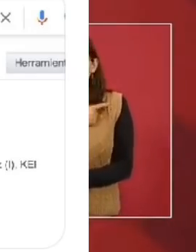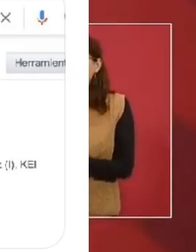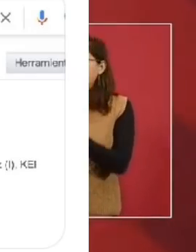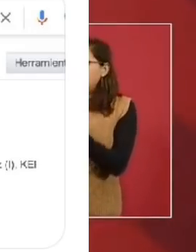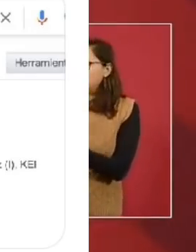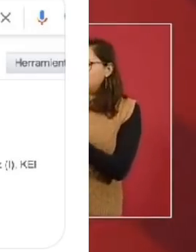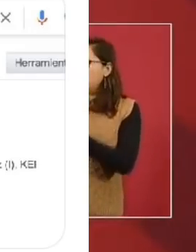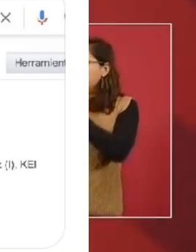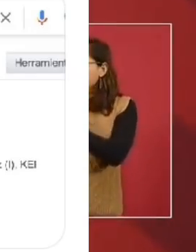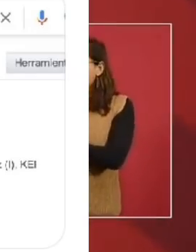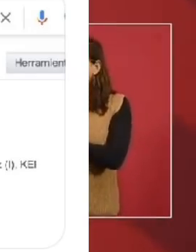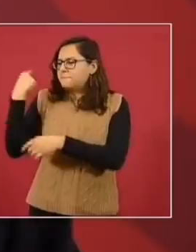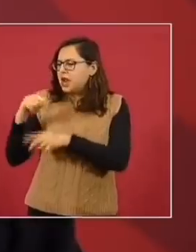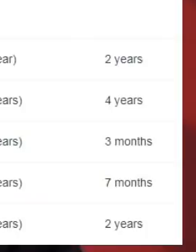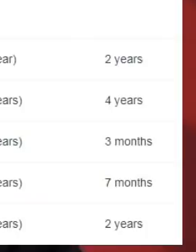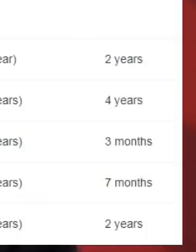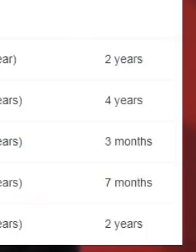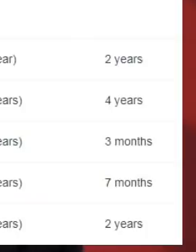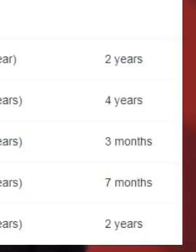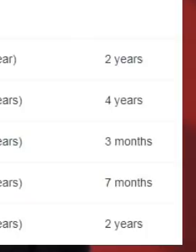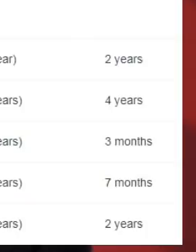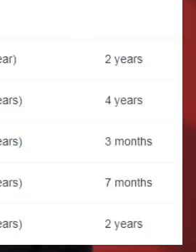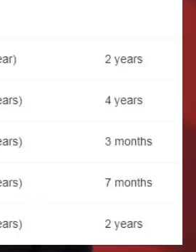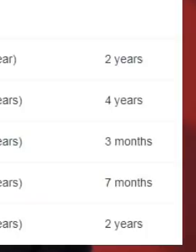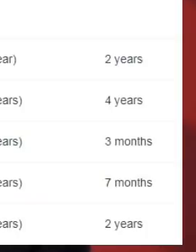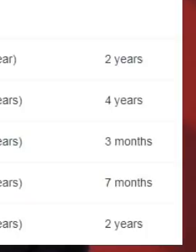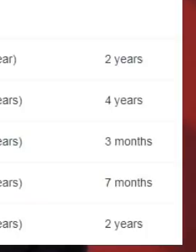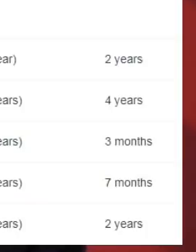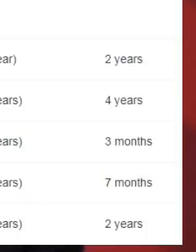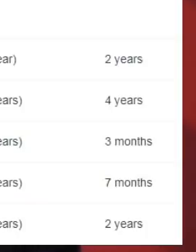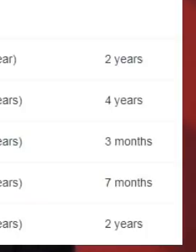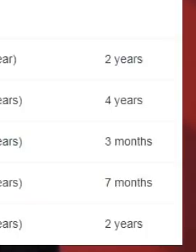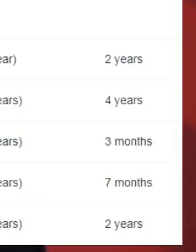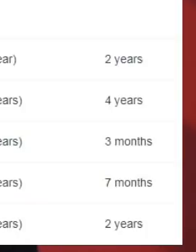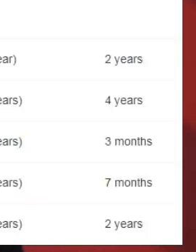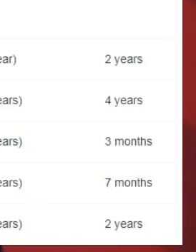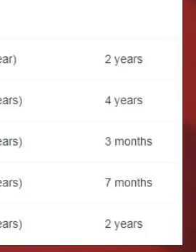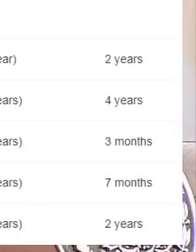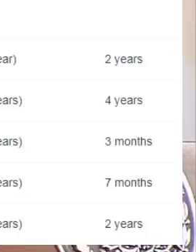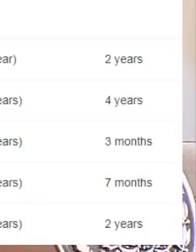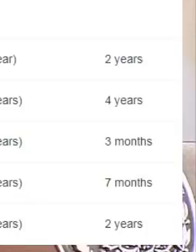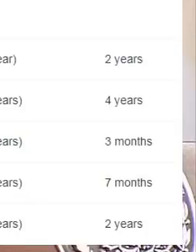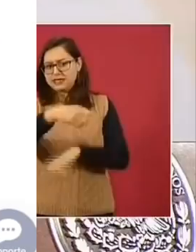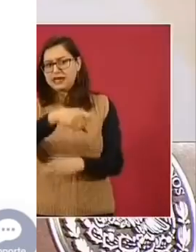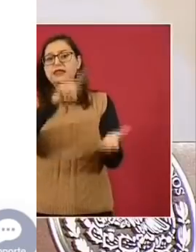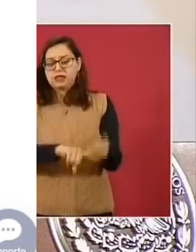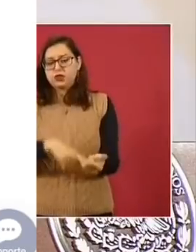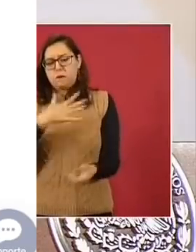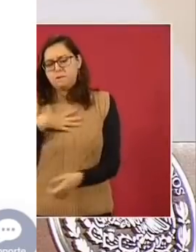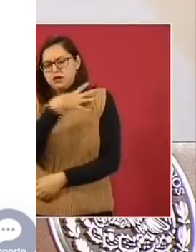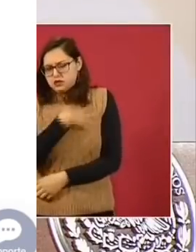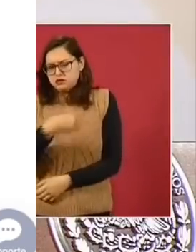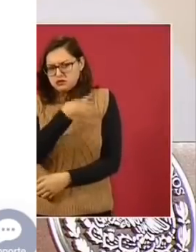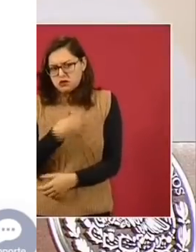explicación, esto según los mismos metadatos de la página y los registros del dominio, esto quiere decir que la página fue